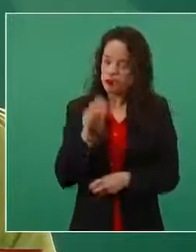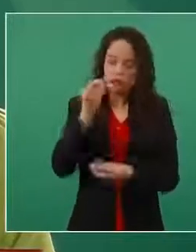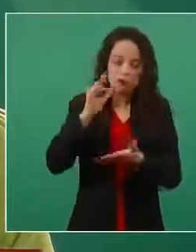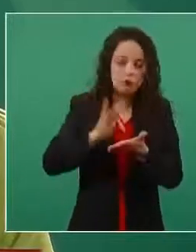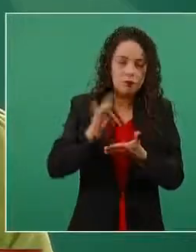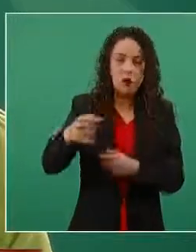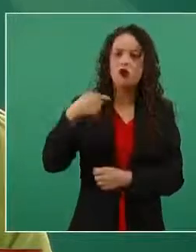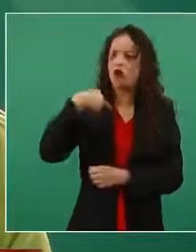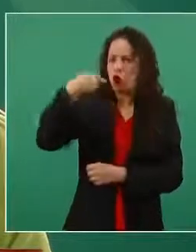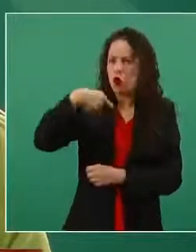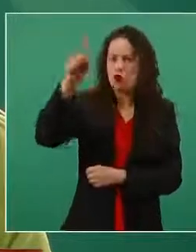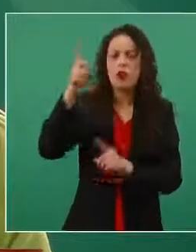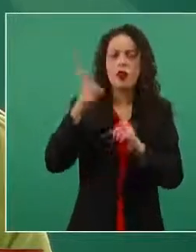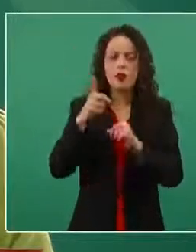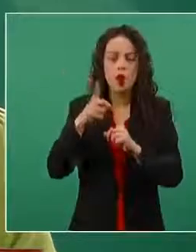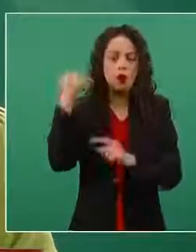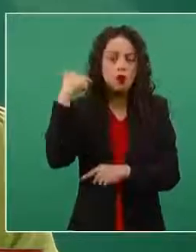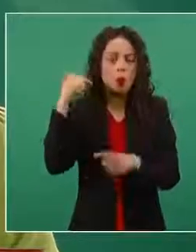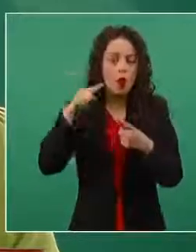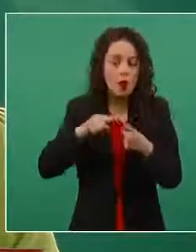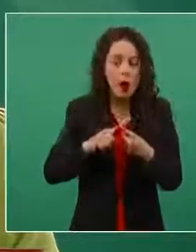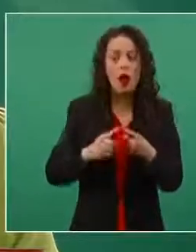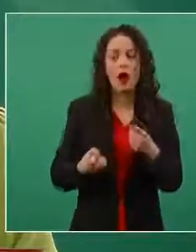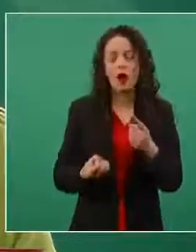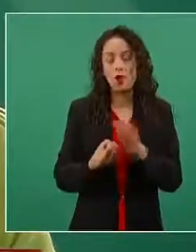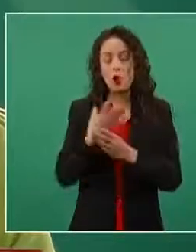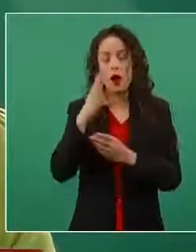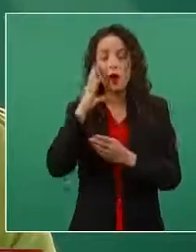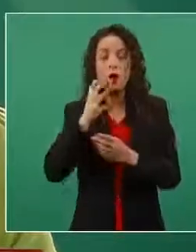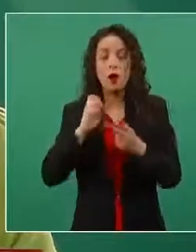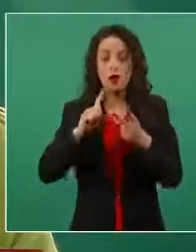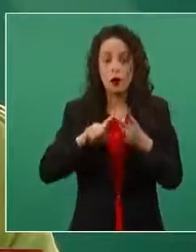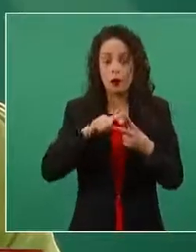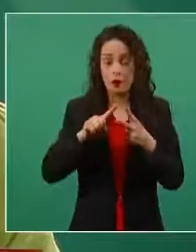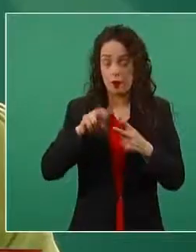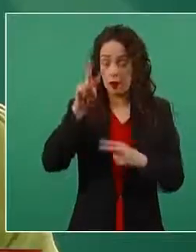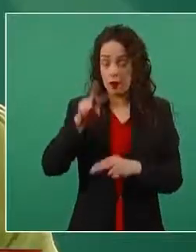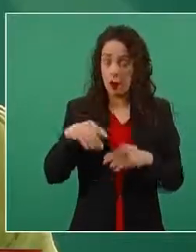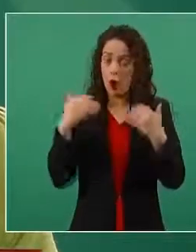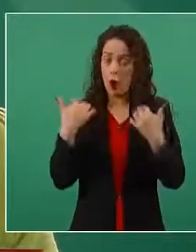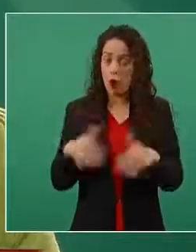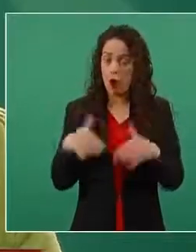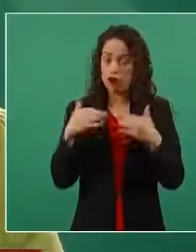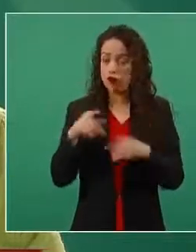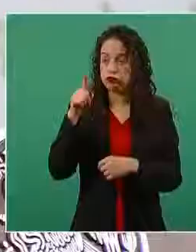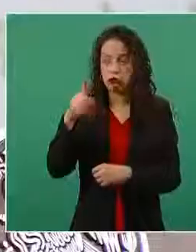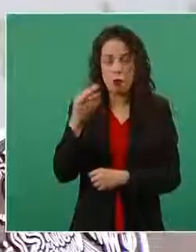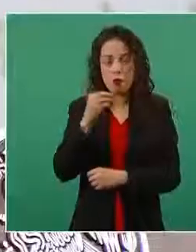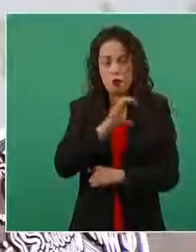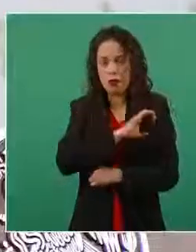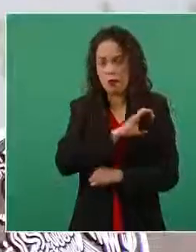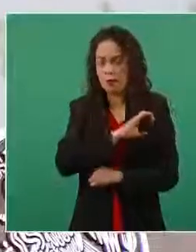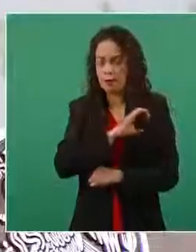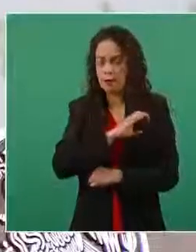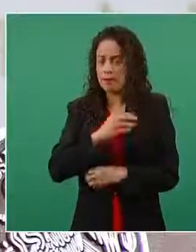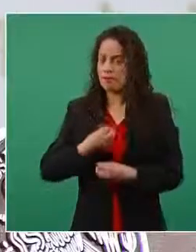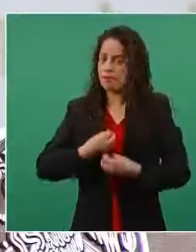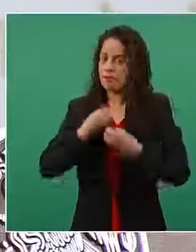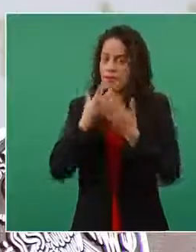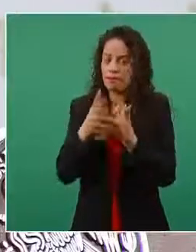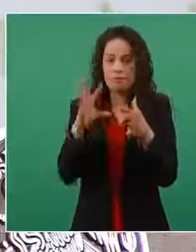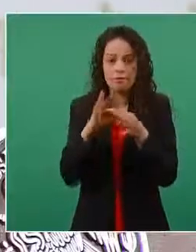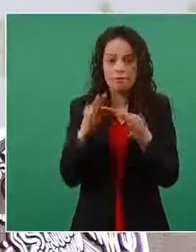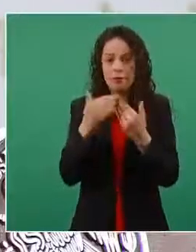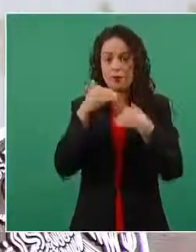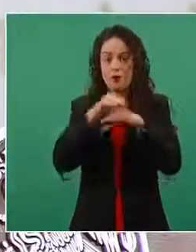estar en Nuevo León, en Guadalajara, y de verdad muy sorprendente el cariño y la manifestación que hacen los jóvenes hacia los